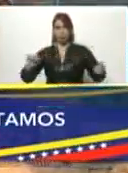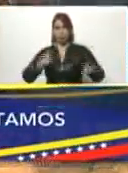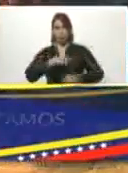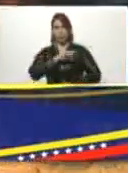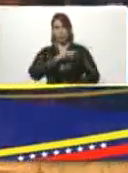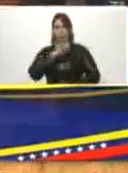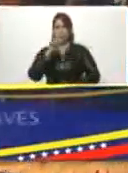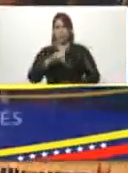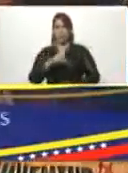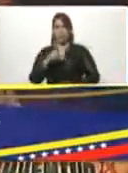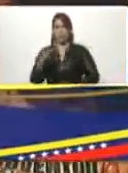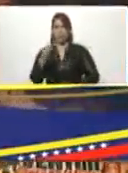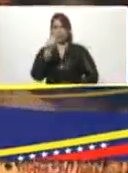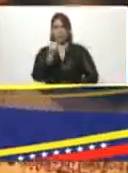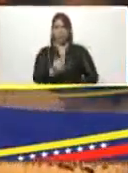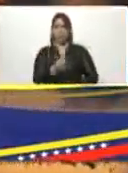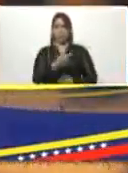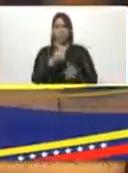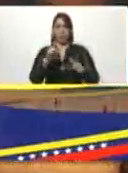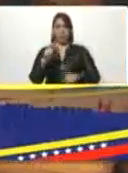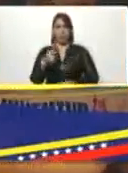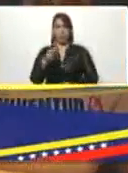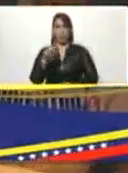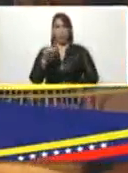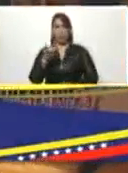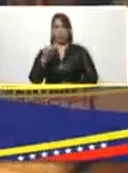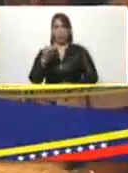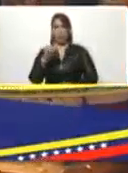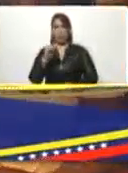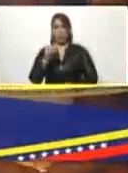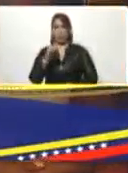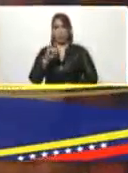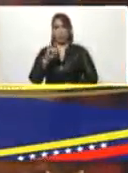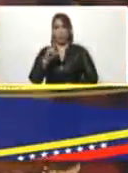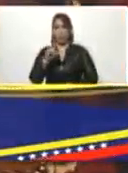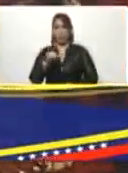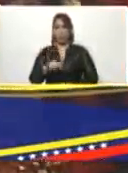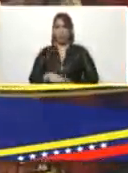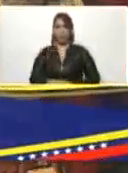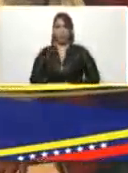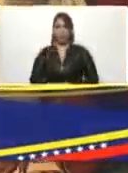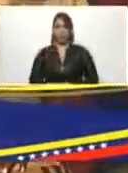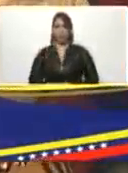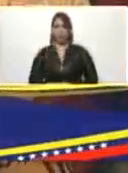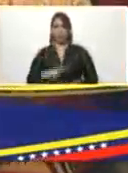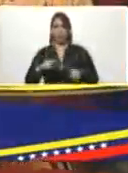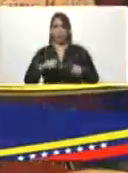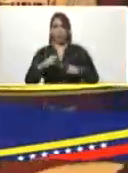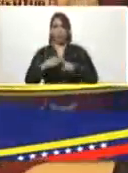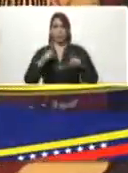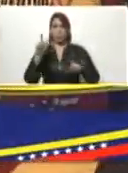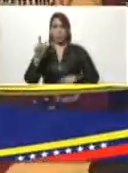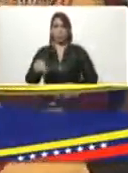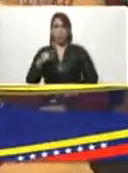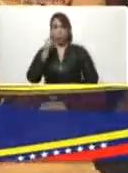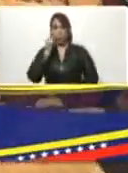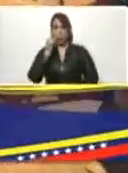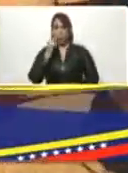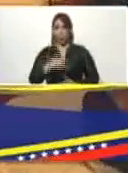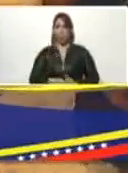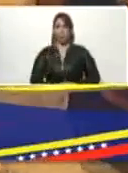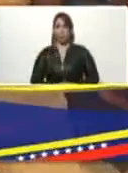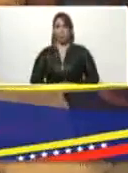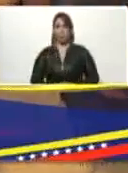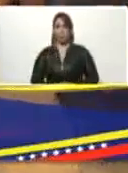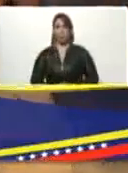establecieron la provincia libre de Guayaquil, dirigida por José Joaquín de Olmedo, dictan una